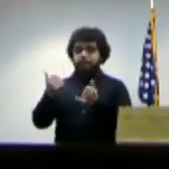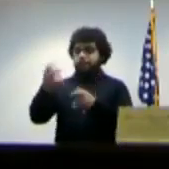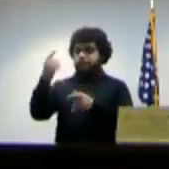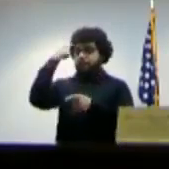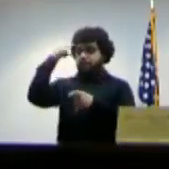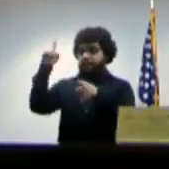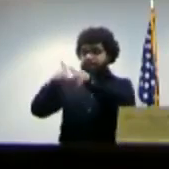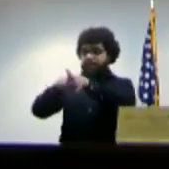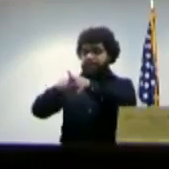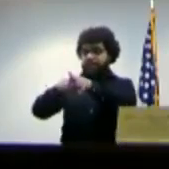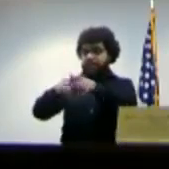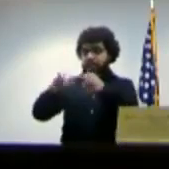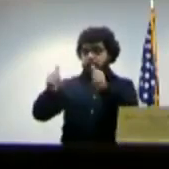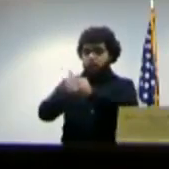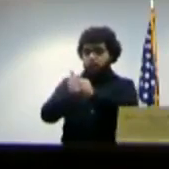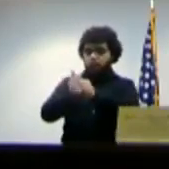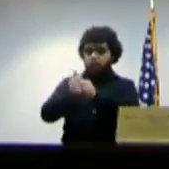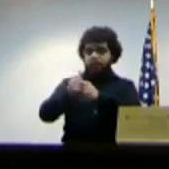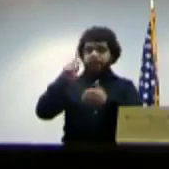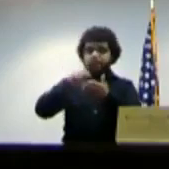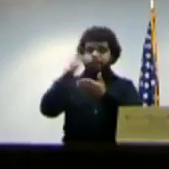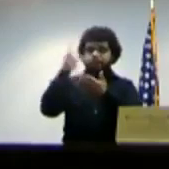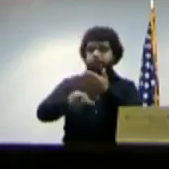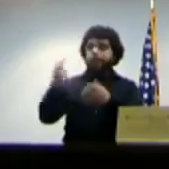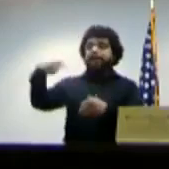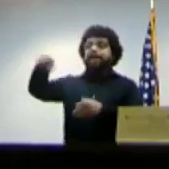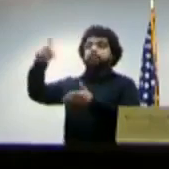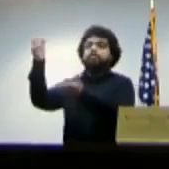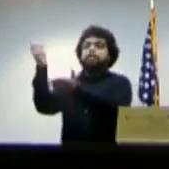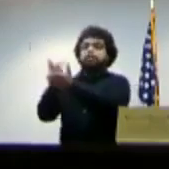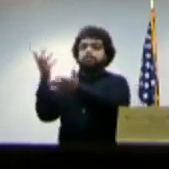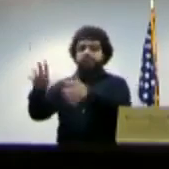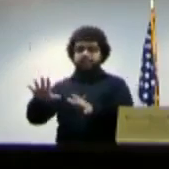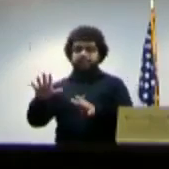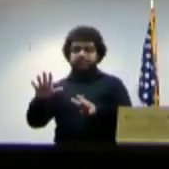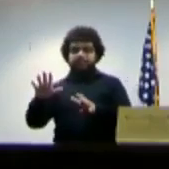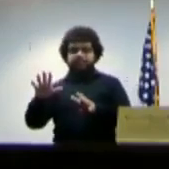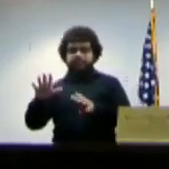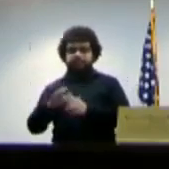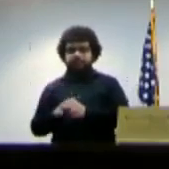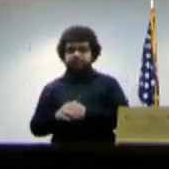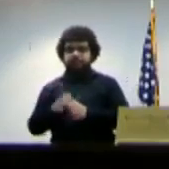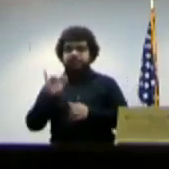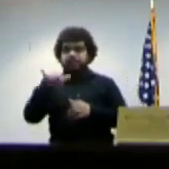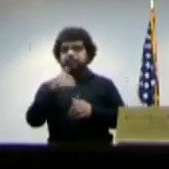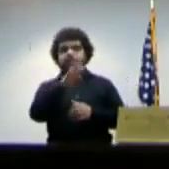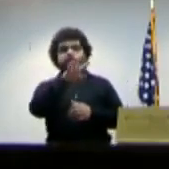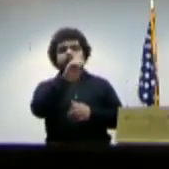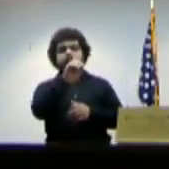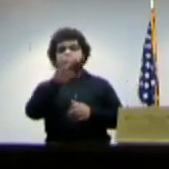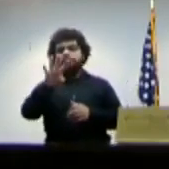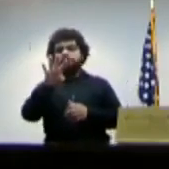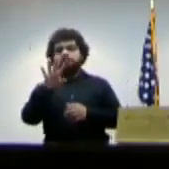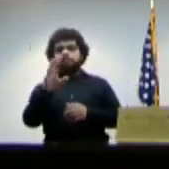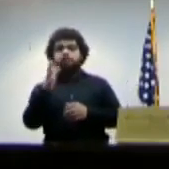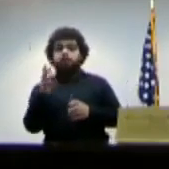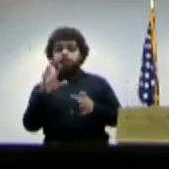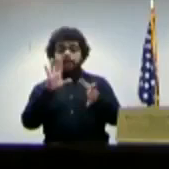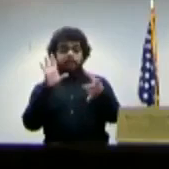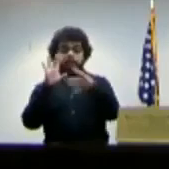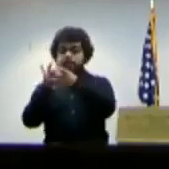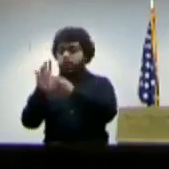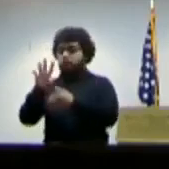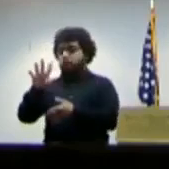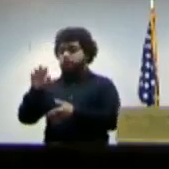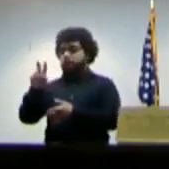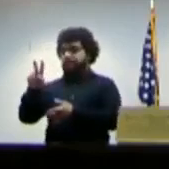directamente con el plan integrado de recursos aprobado por el negociado. Exacto. Y son los proyectos sometidos a 404, no tiene que ver nada con 428. Todo